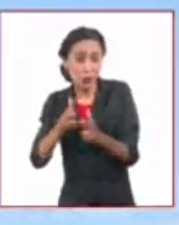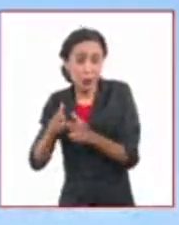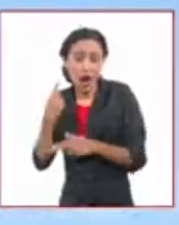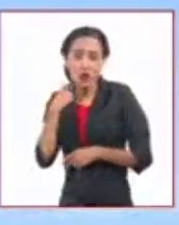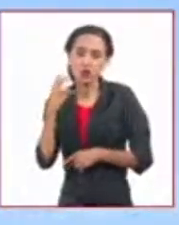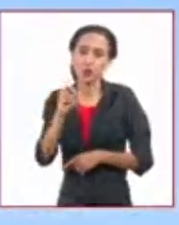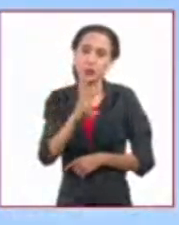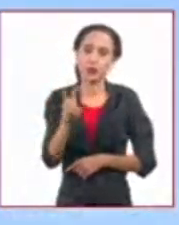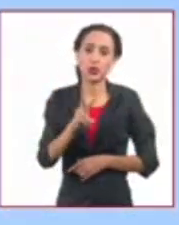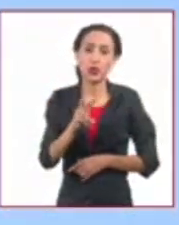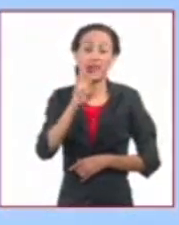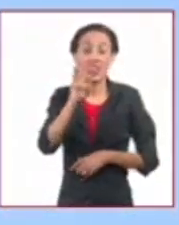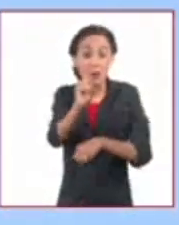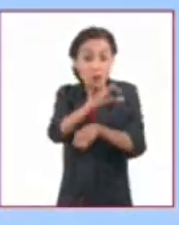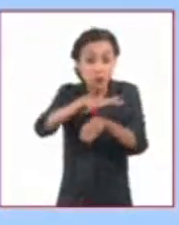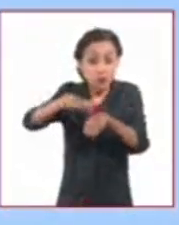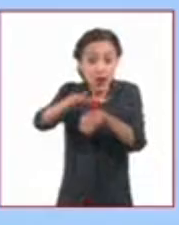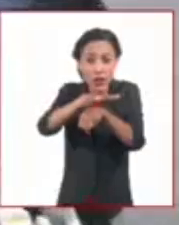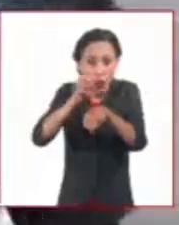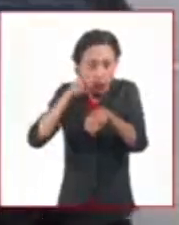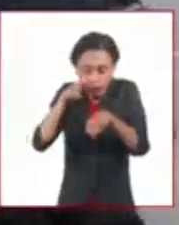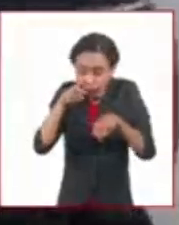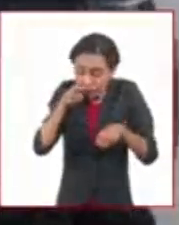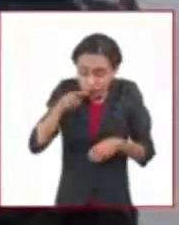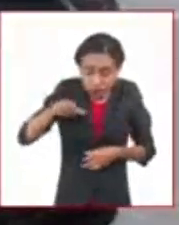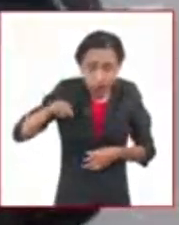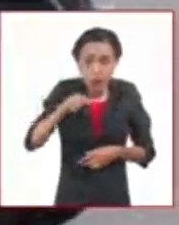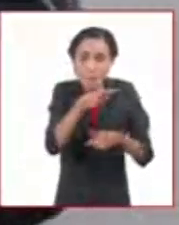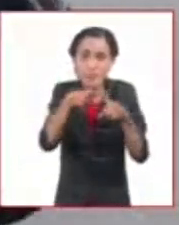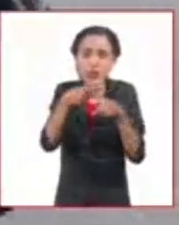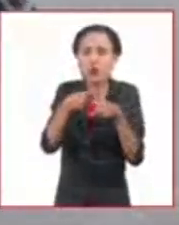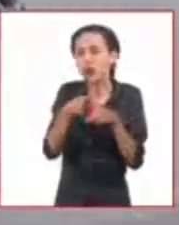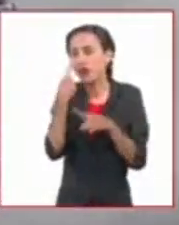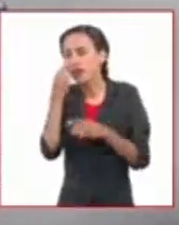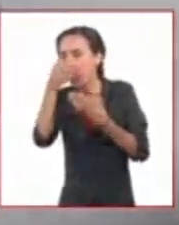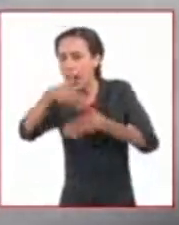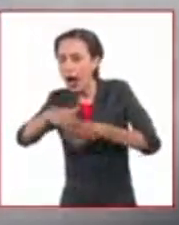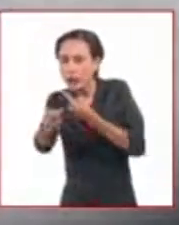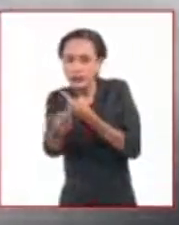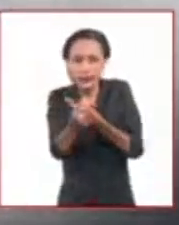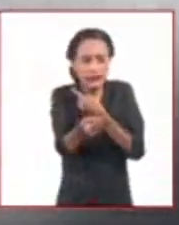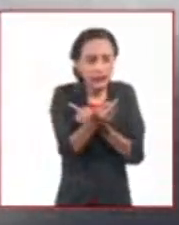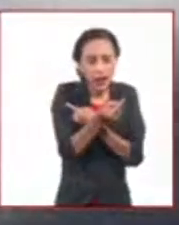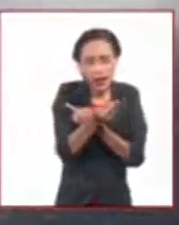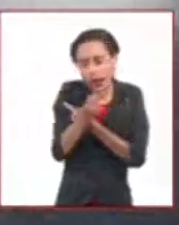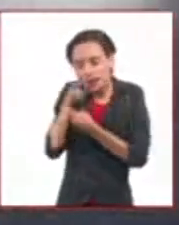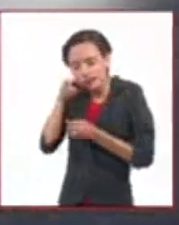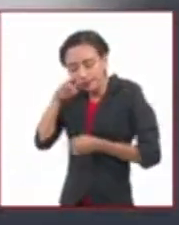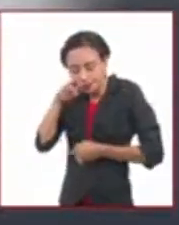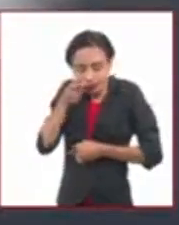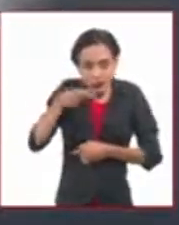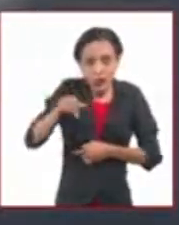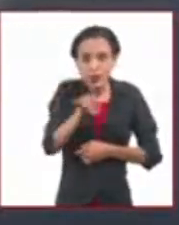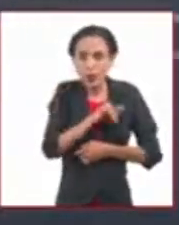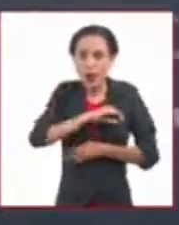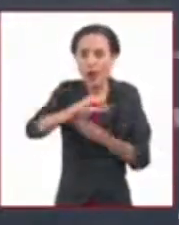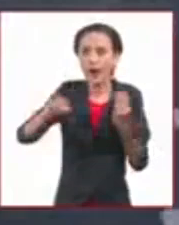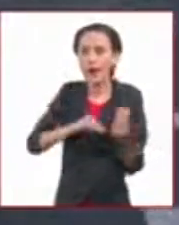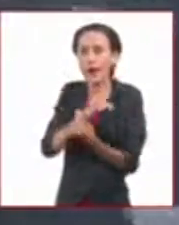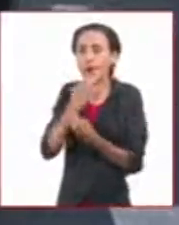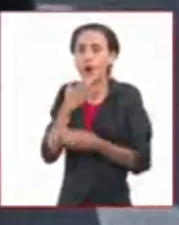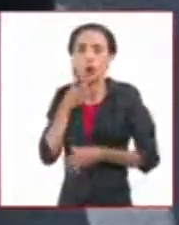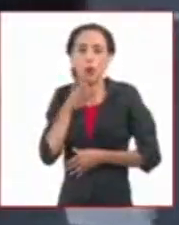helicópteros llegaron a sobrevolar a mediodía el recinto y sus calles aledañas también se modificaron las rutas de acceso al hotel sheraton